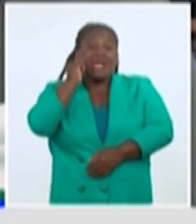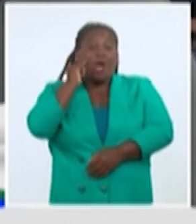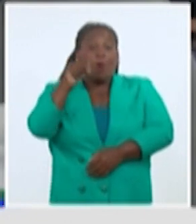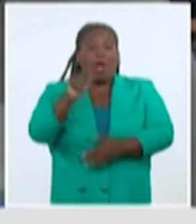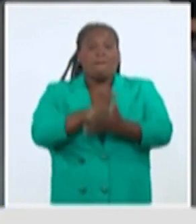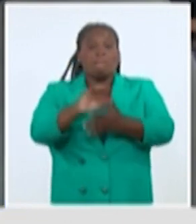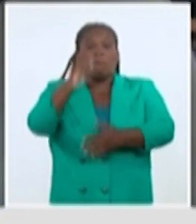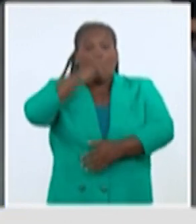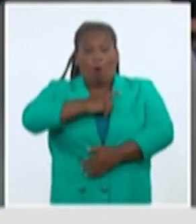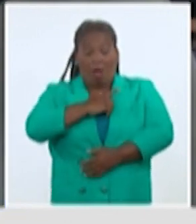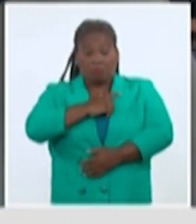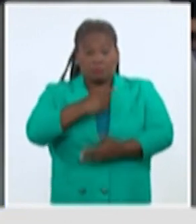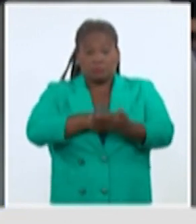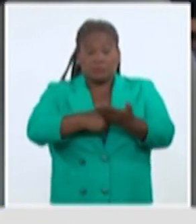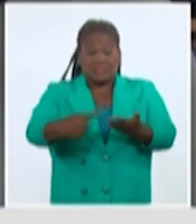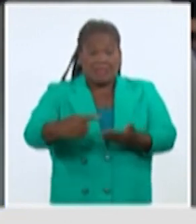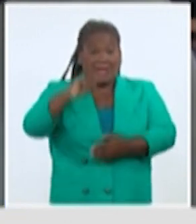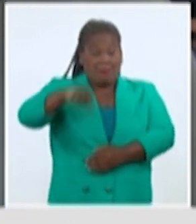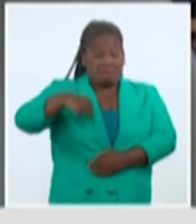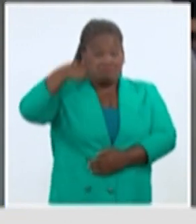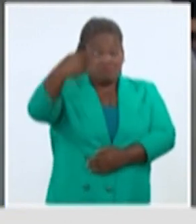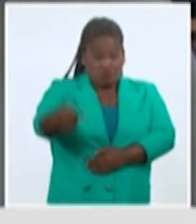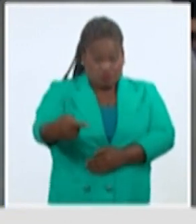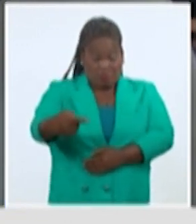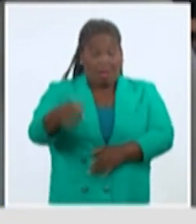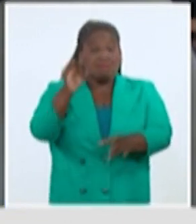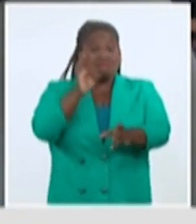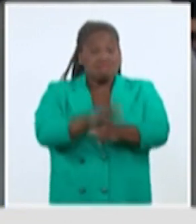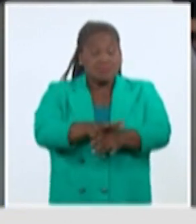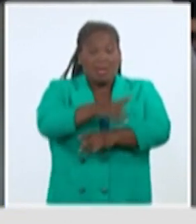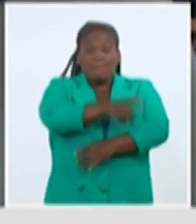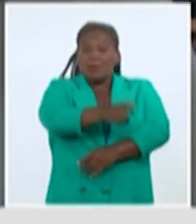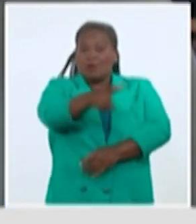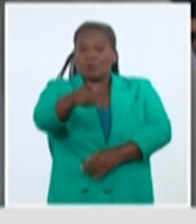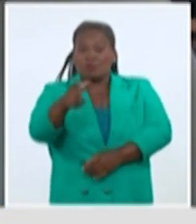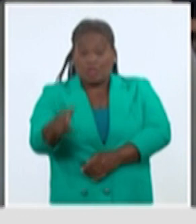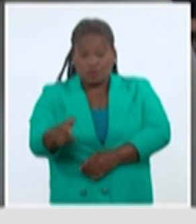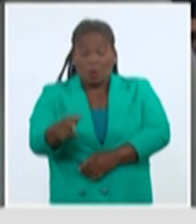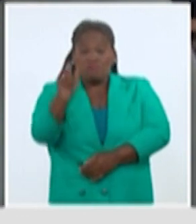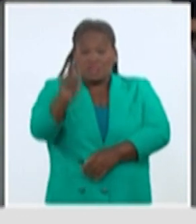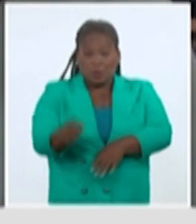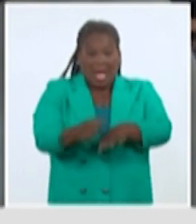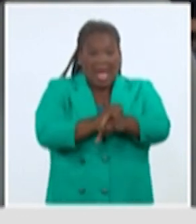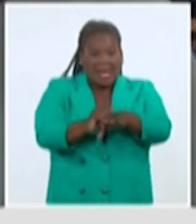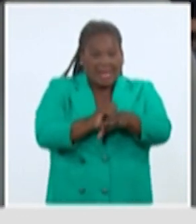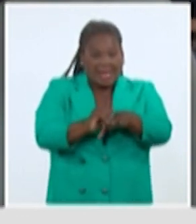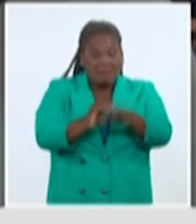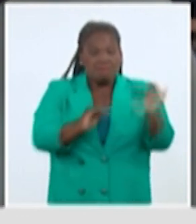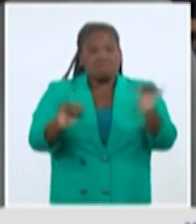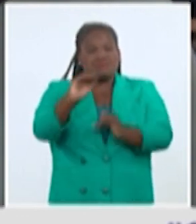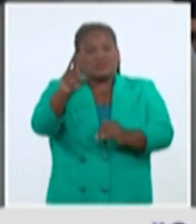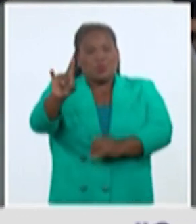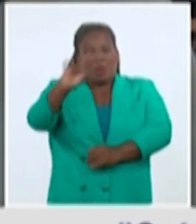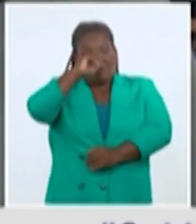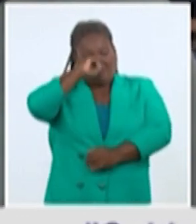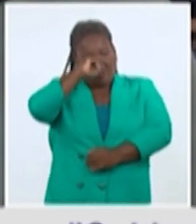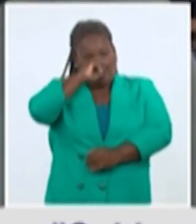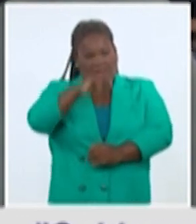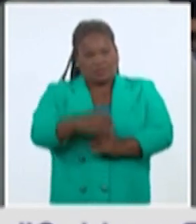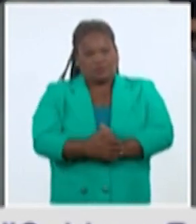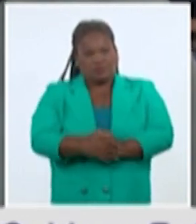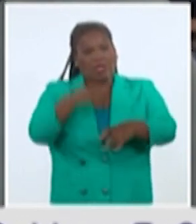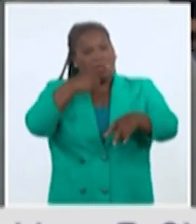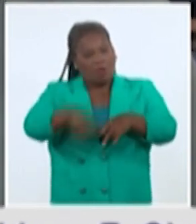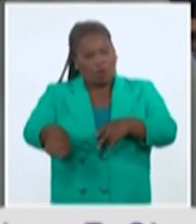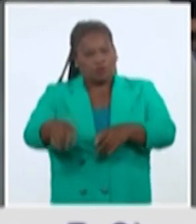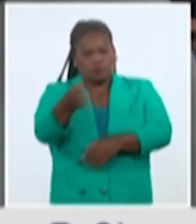semana próxima estaremos iniciando la vacunación a la población alérgica mayor de 19 años en el resto de los 10